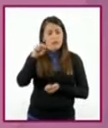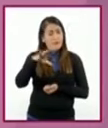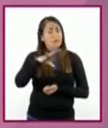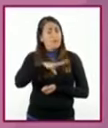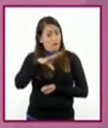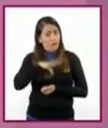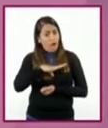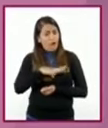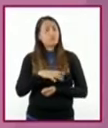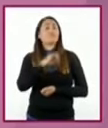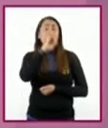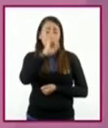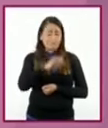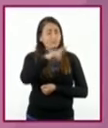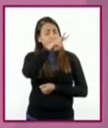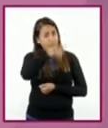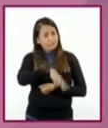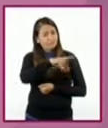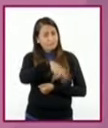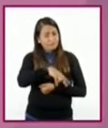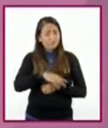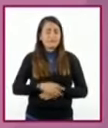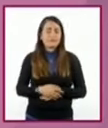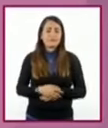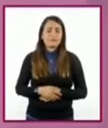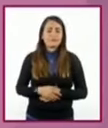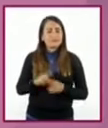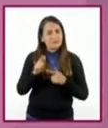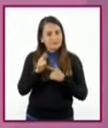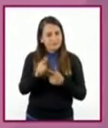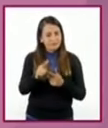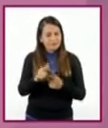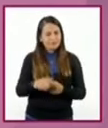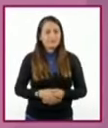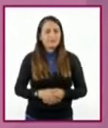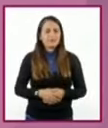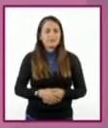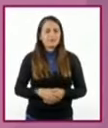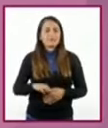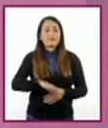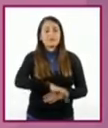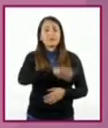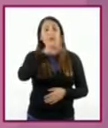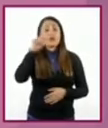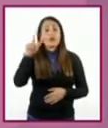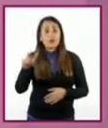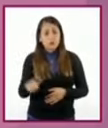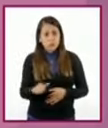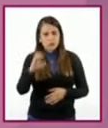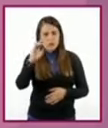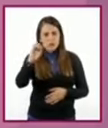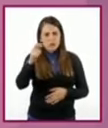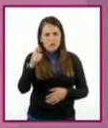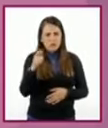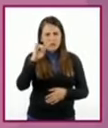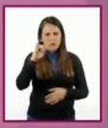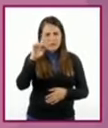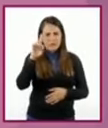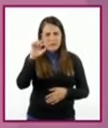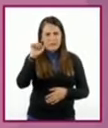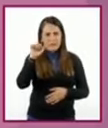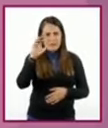Excelente acotación, maestro Rodolfo. Continuemos. Después de ocurrida la oxidación por parte del